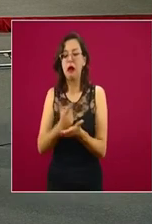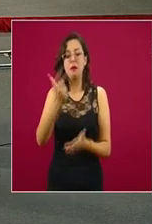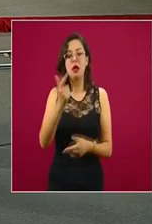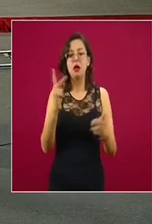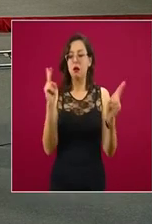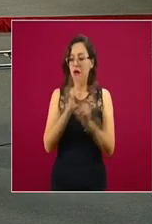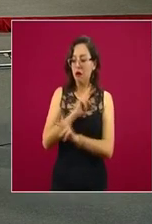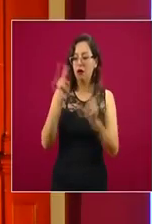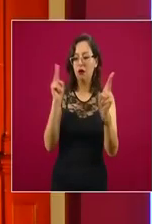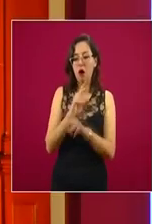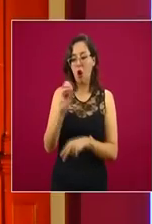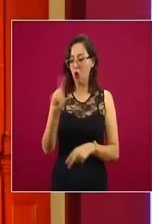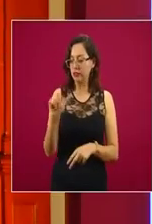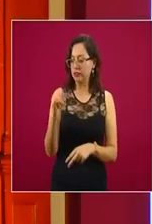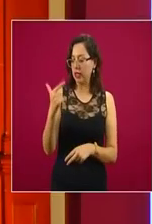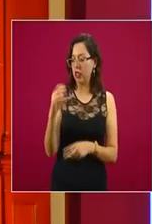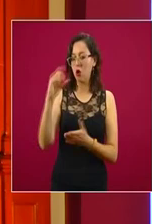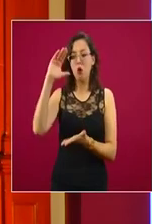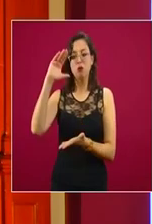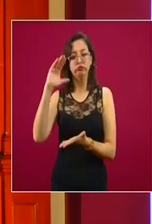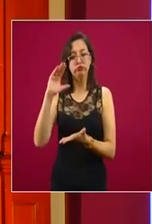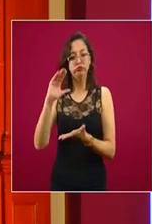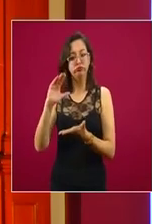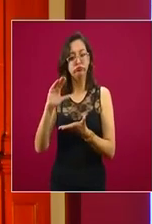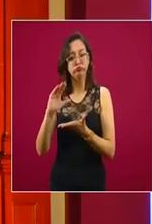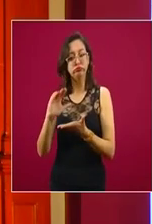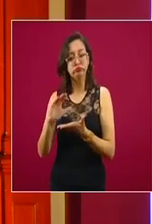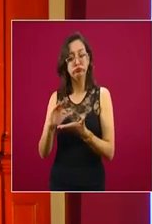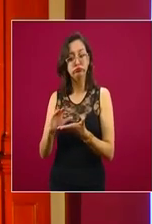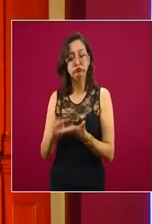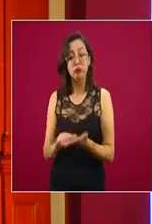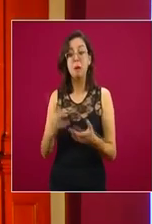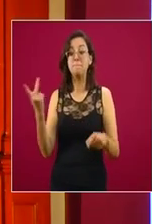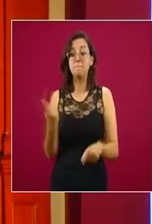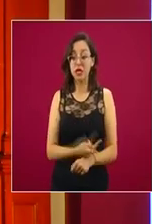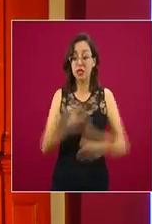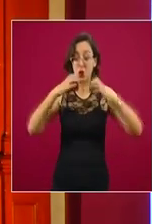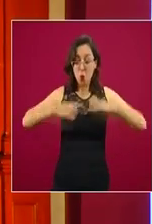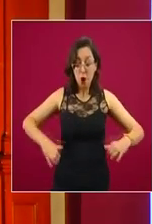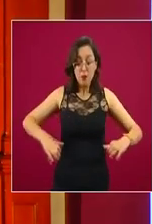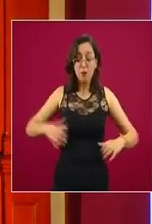porcentaje de oxígeno en la sangre y entonces eso empieza a afectar distintos órganos.